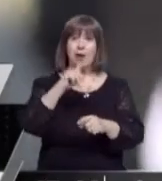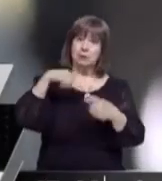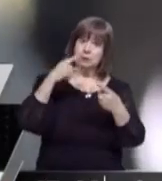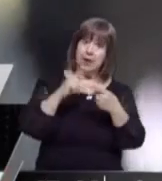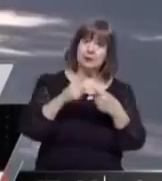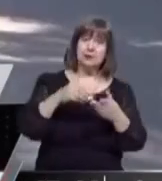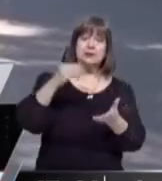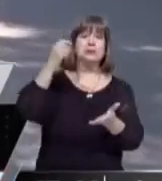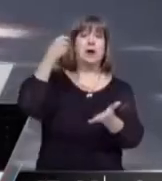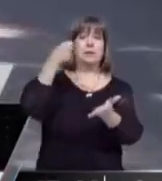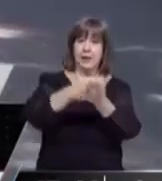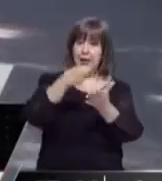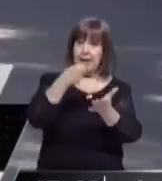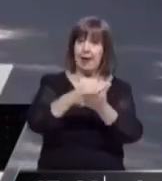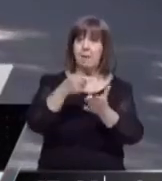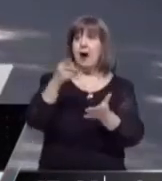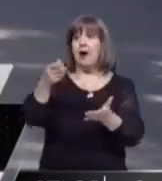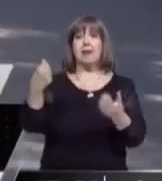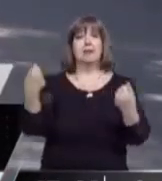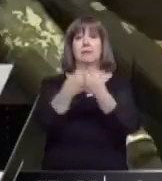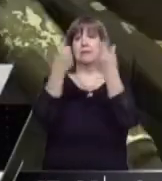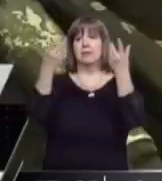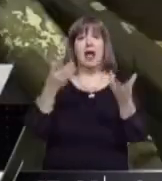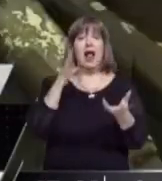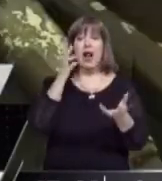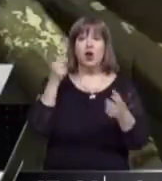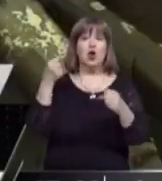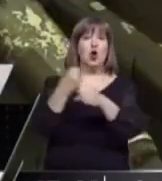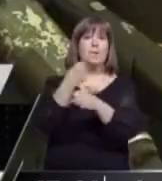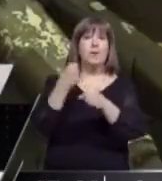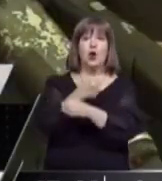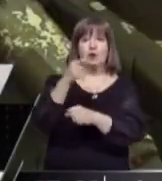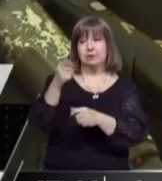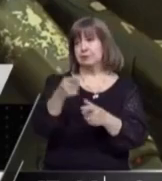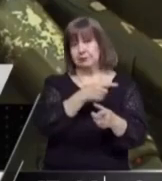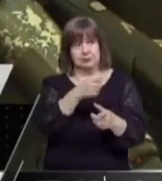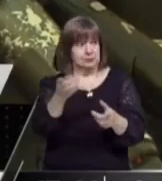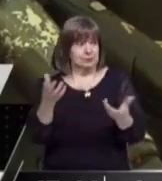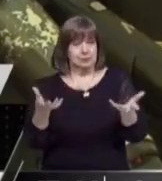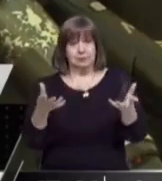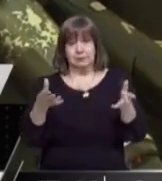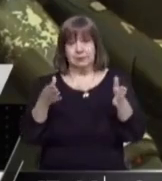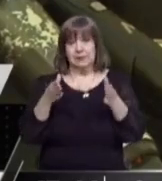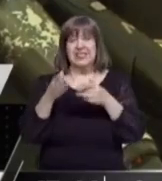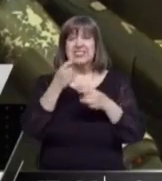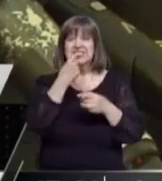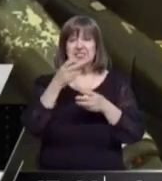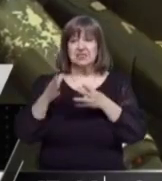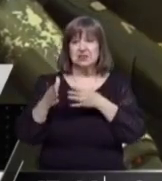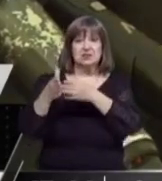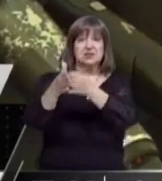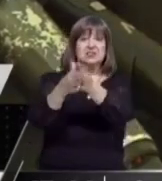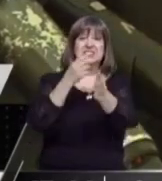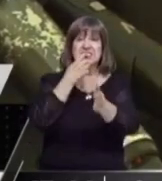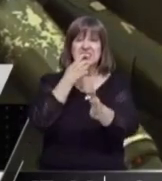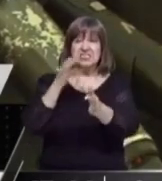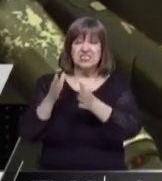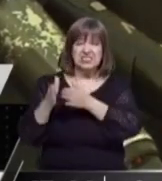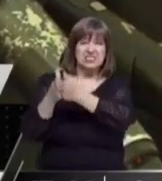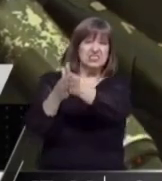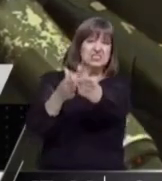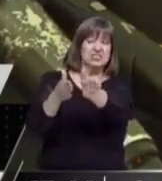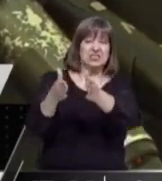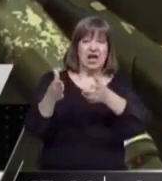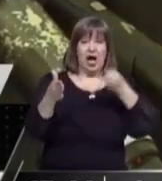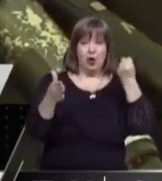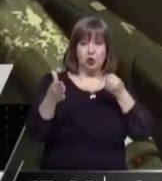los gastos, ¿no?, que le generan al Estado provincial o al Estado municipal en, no sé, en un guardarray, en algo que